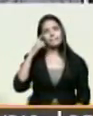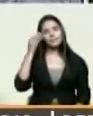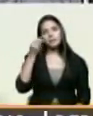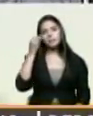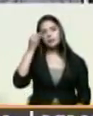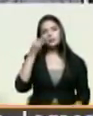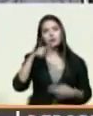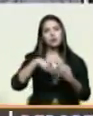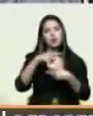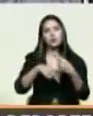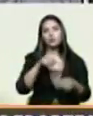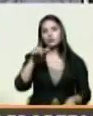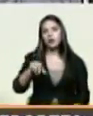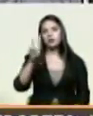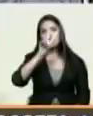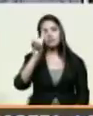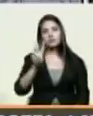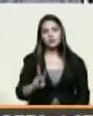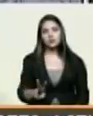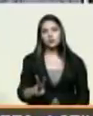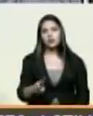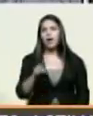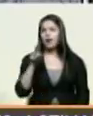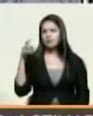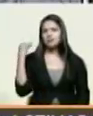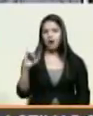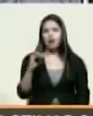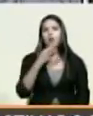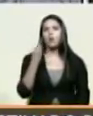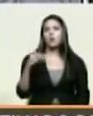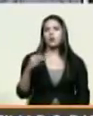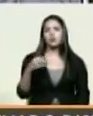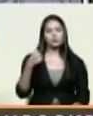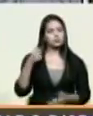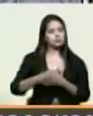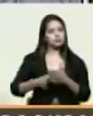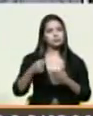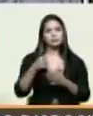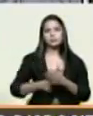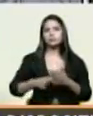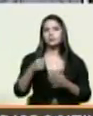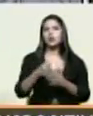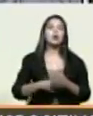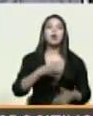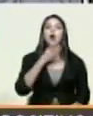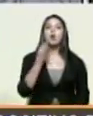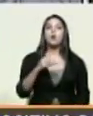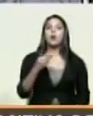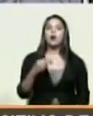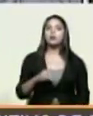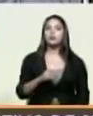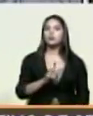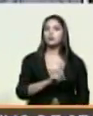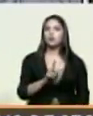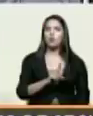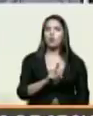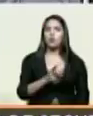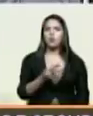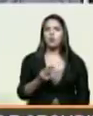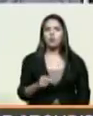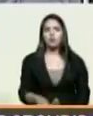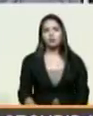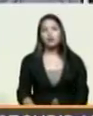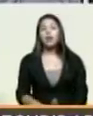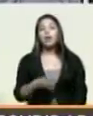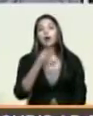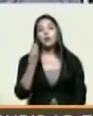la revolución en Venezuela. Ahí está la juventud a la vanguardia. La juventud no es para estar apoltronada, no.